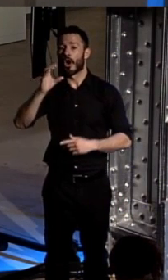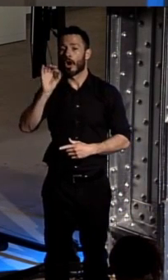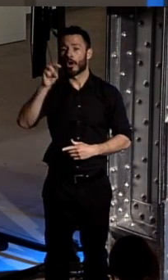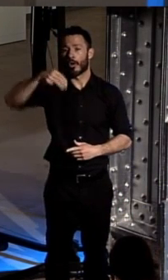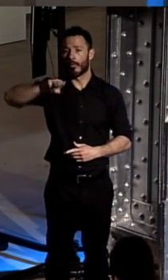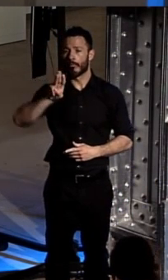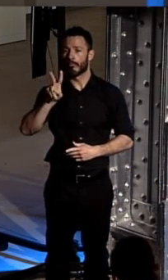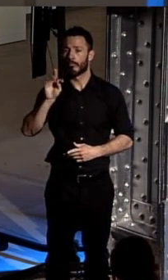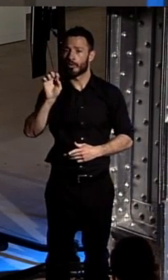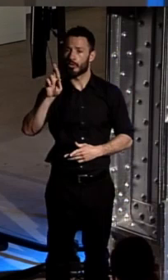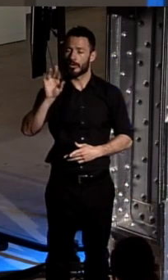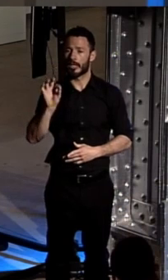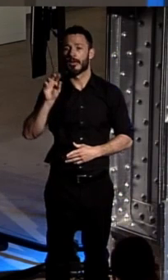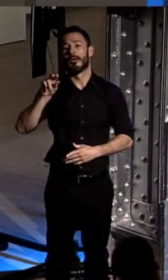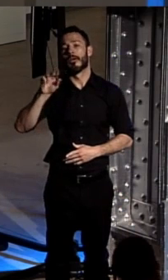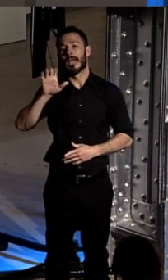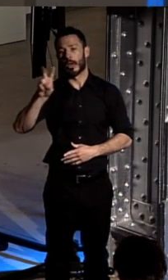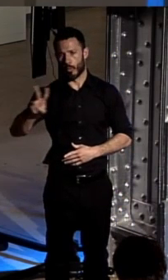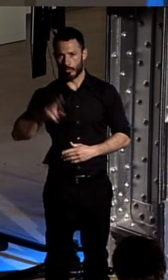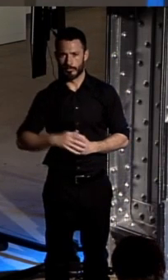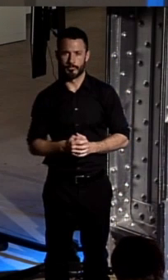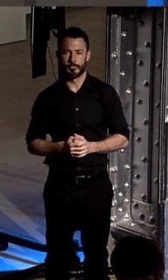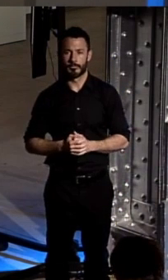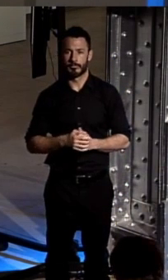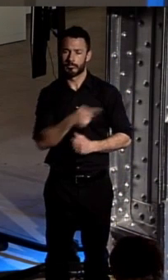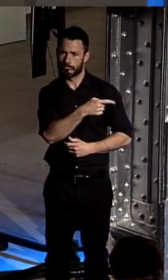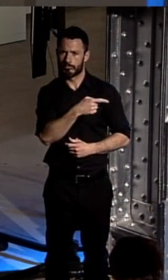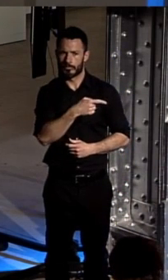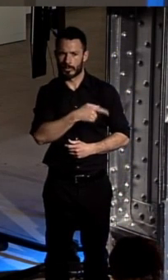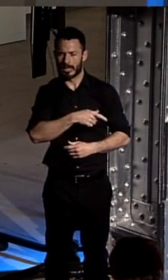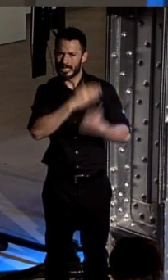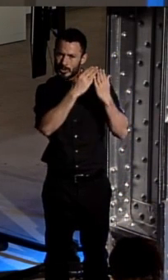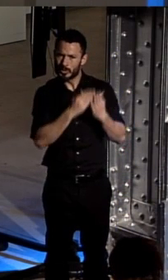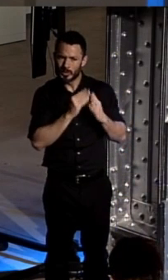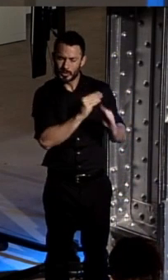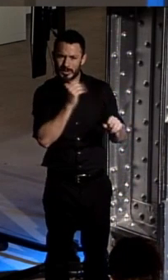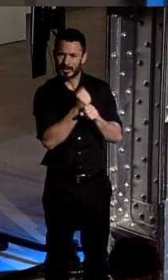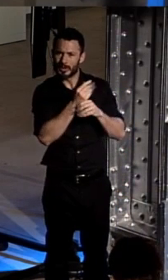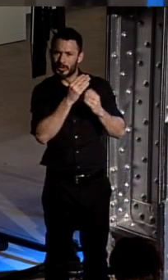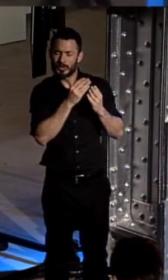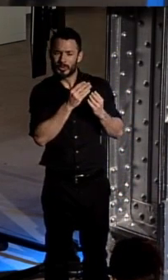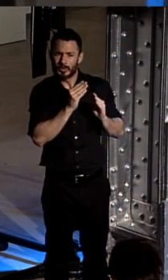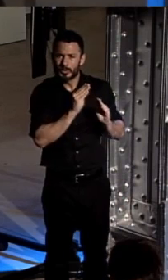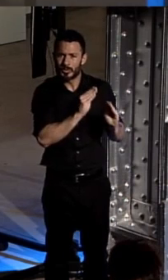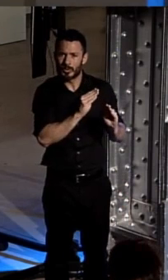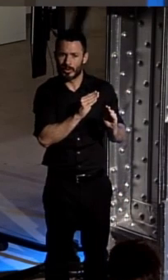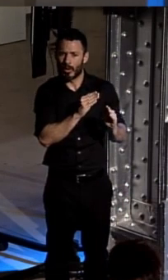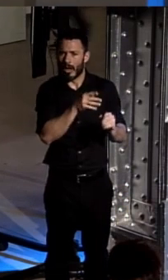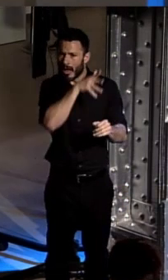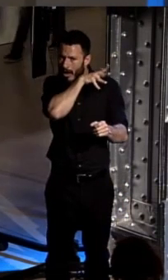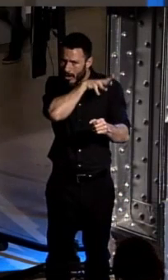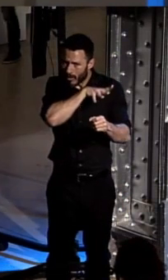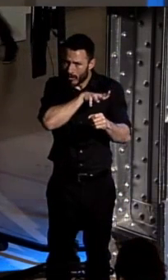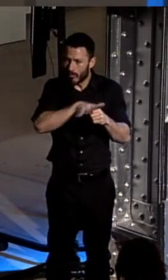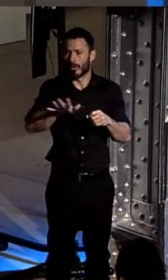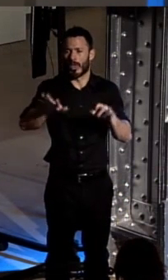mente privilegiada y sus trabajos y sus estudios han sido el germen y la semilla de muchas de las cosas que hoy ya